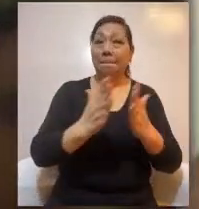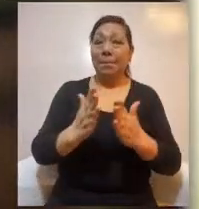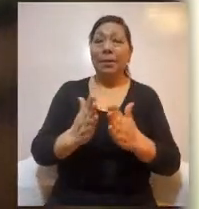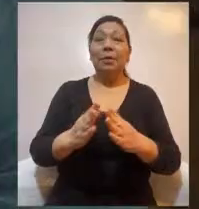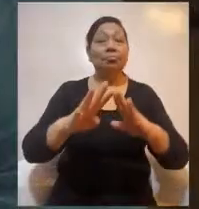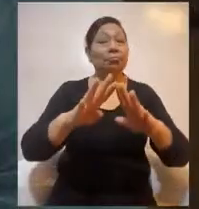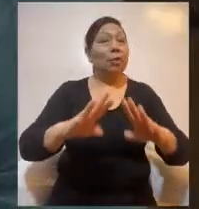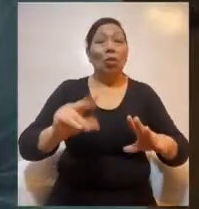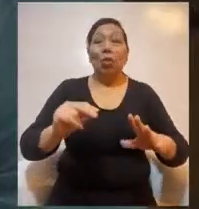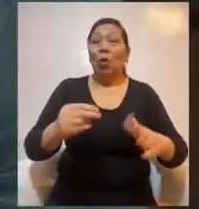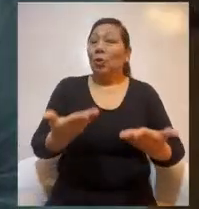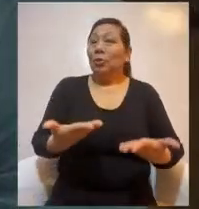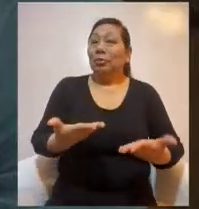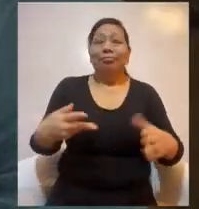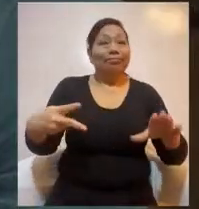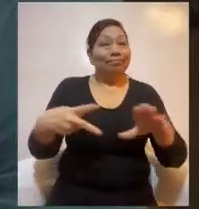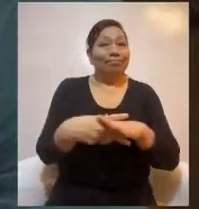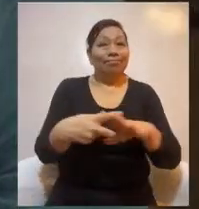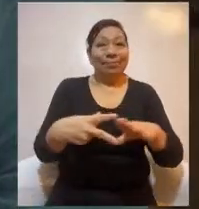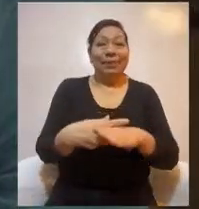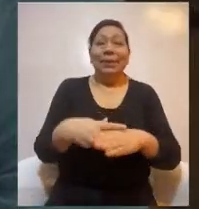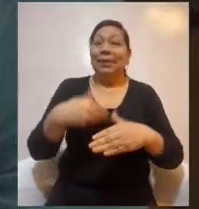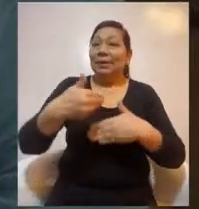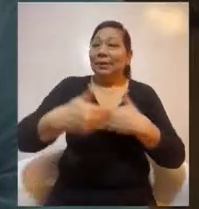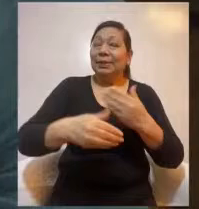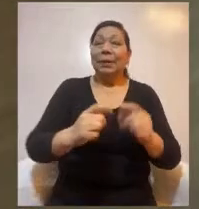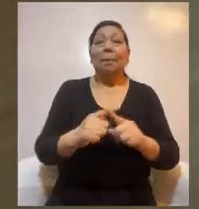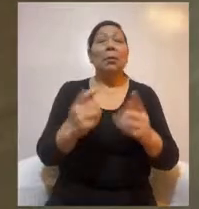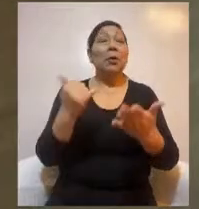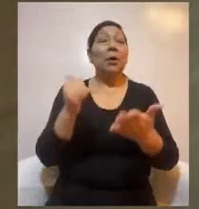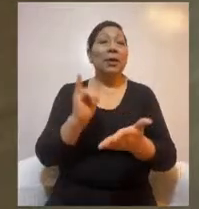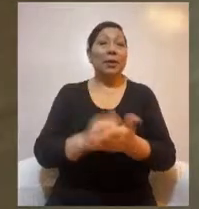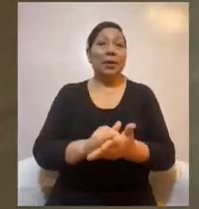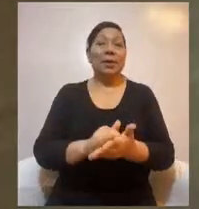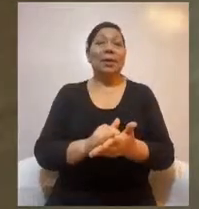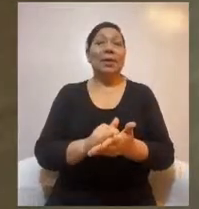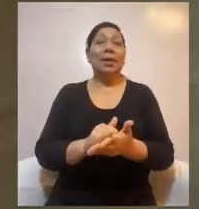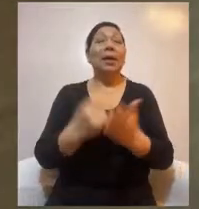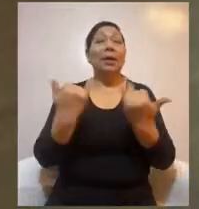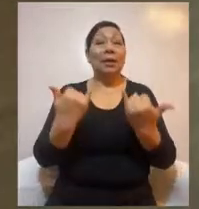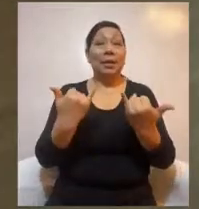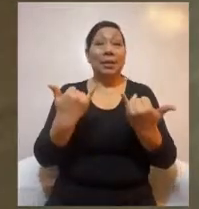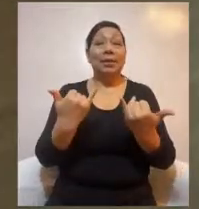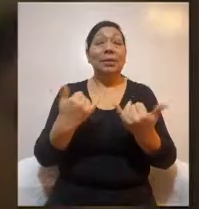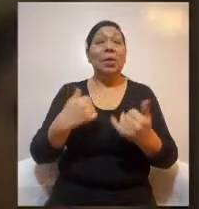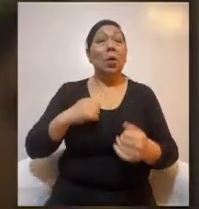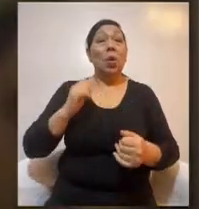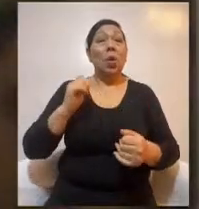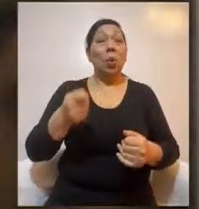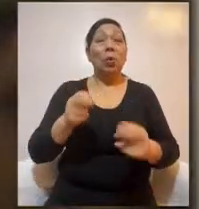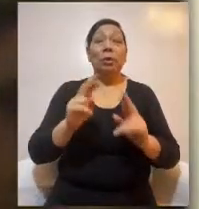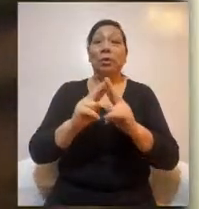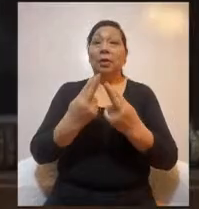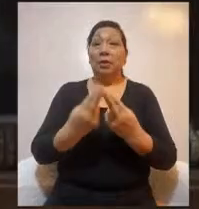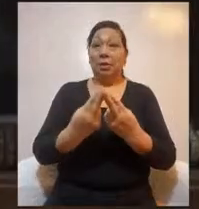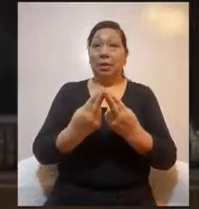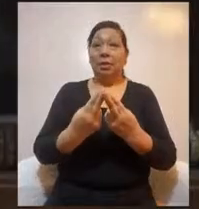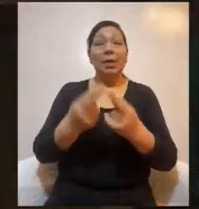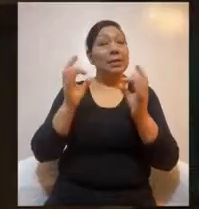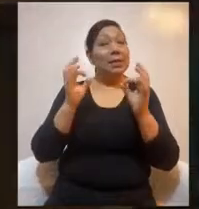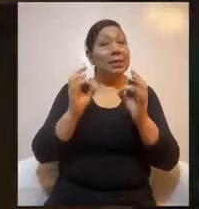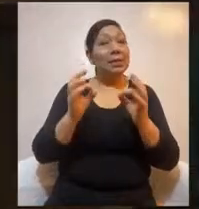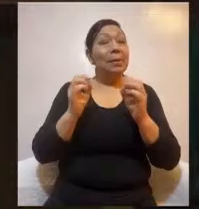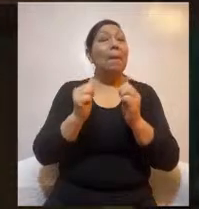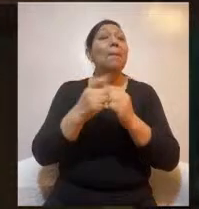medida las audiencias no se pueden interrumpir de manera frecuente. Por eso era de que en el presente caso la jueza era convocada de